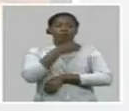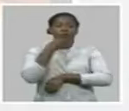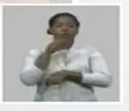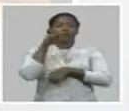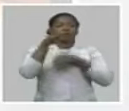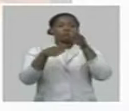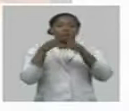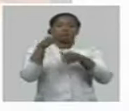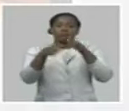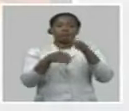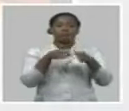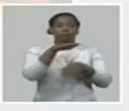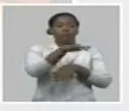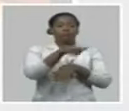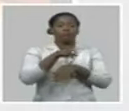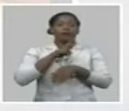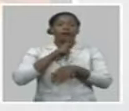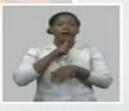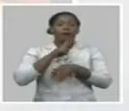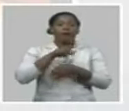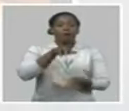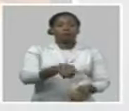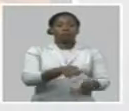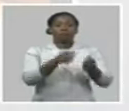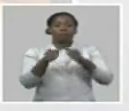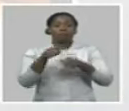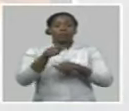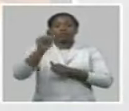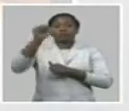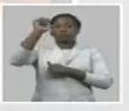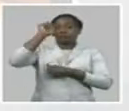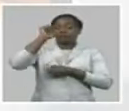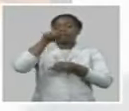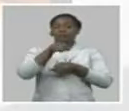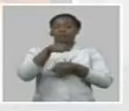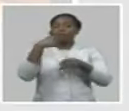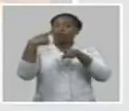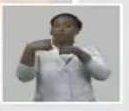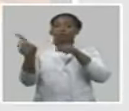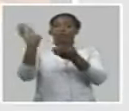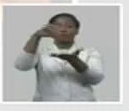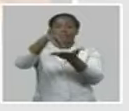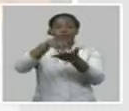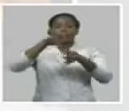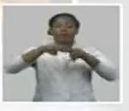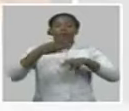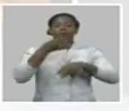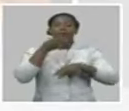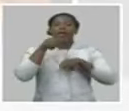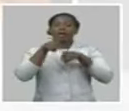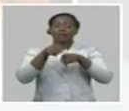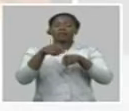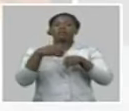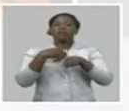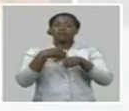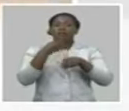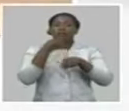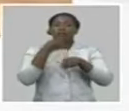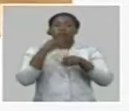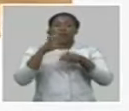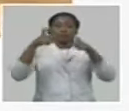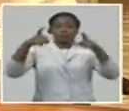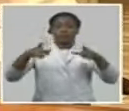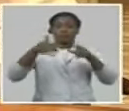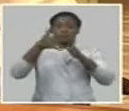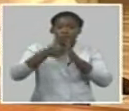agua de tomar y también porque vamos a poner una de estas plantas en la habana bien pero hemos hecho un levantamiento de todos los pozos y vamos a